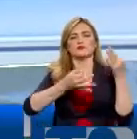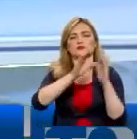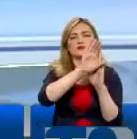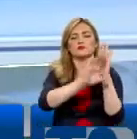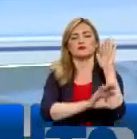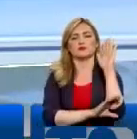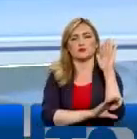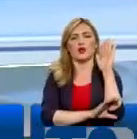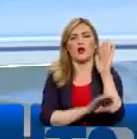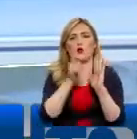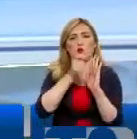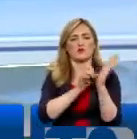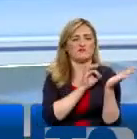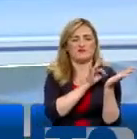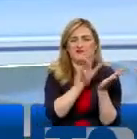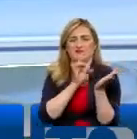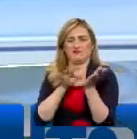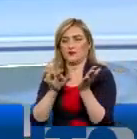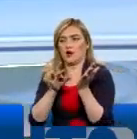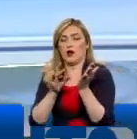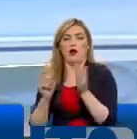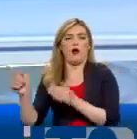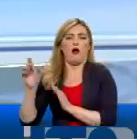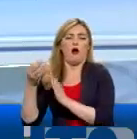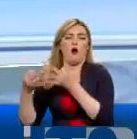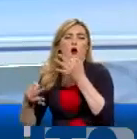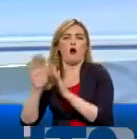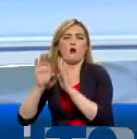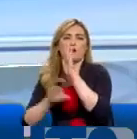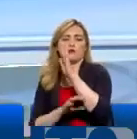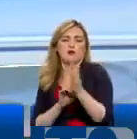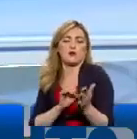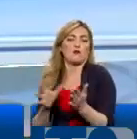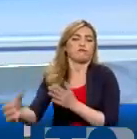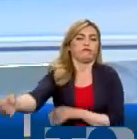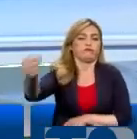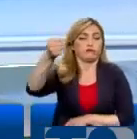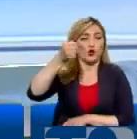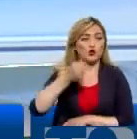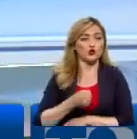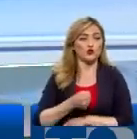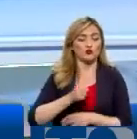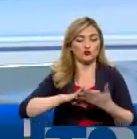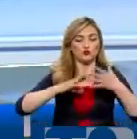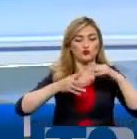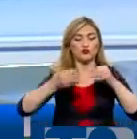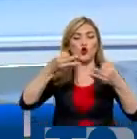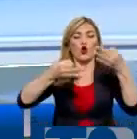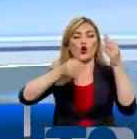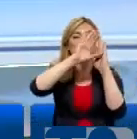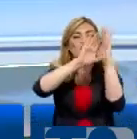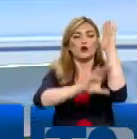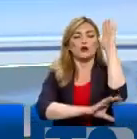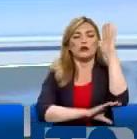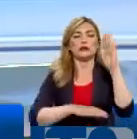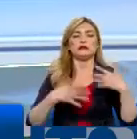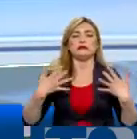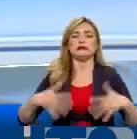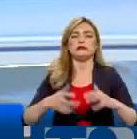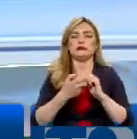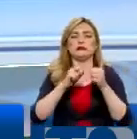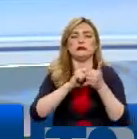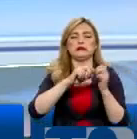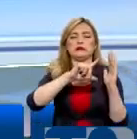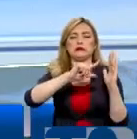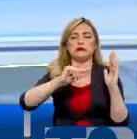la restitución de los jueces destituidos durante el correísmo. La resolución de la Corte Constitucional pondría en aprietos a las finanzas